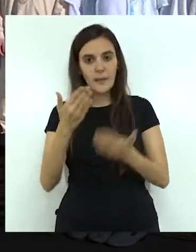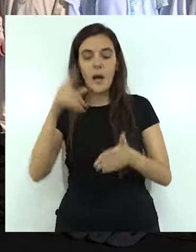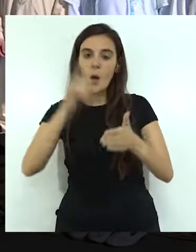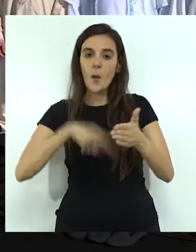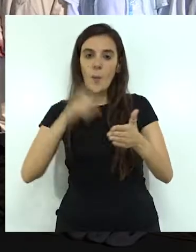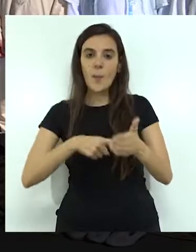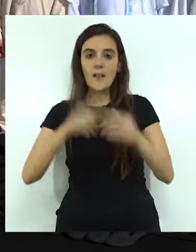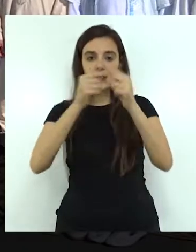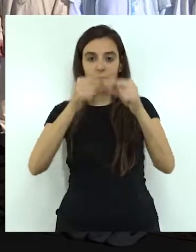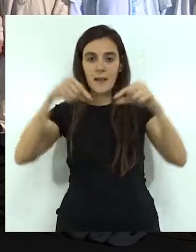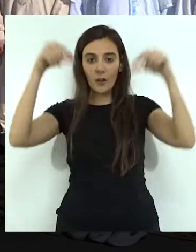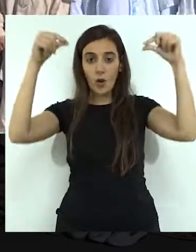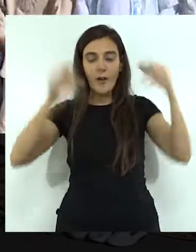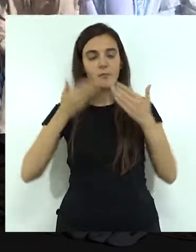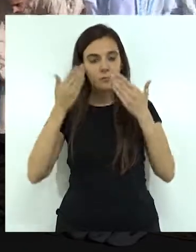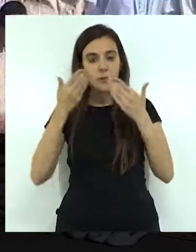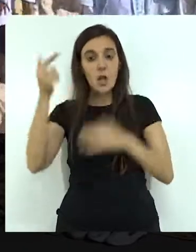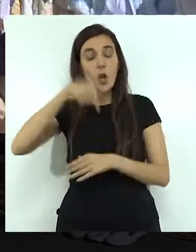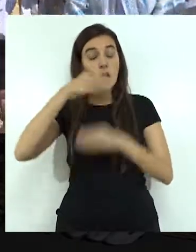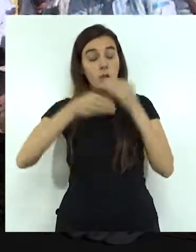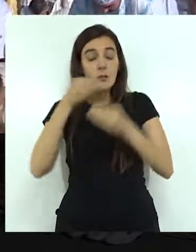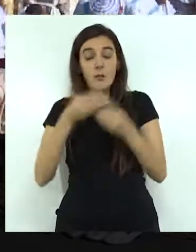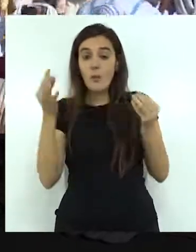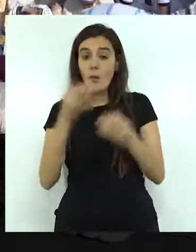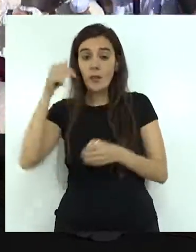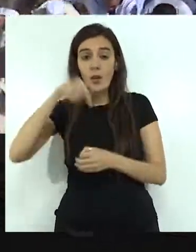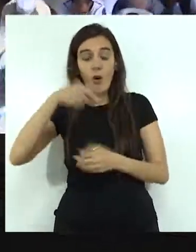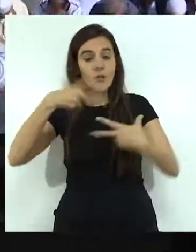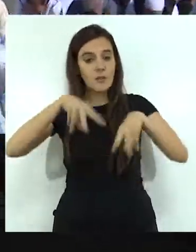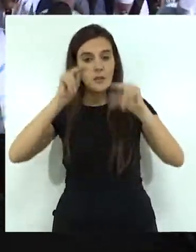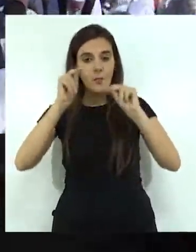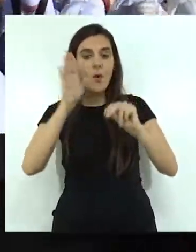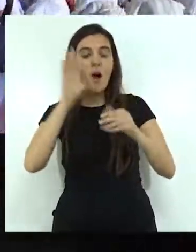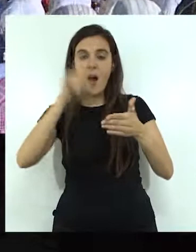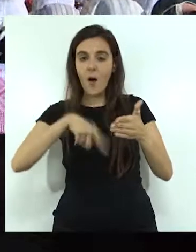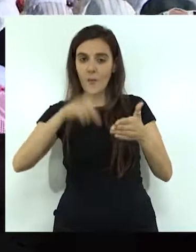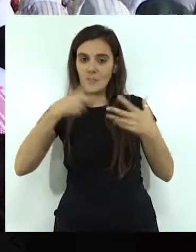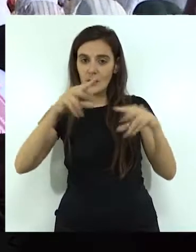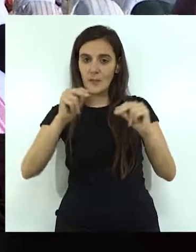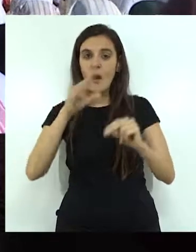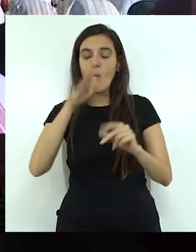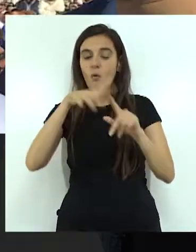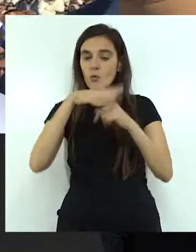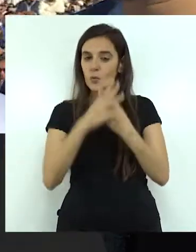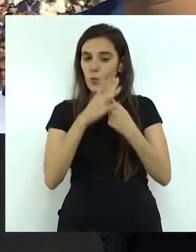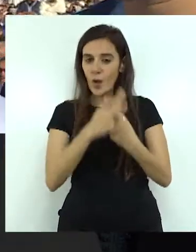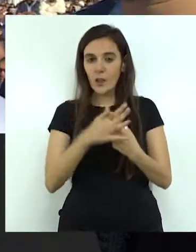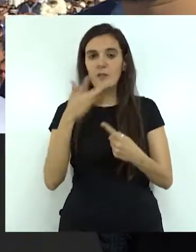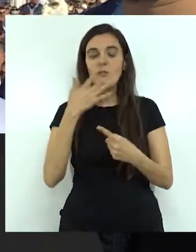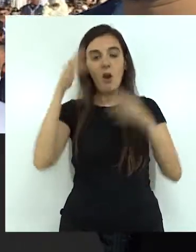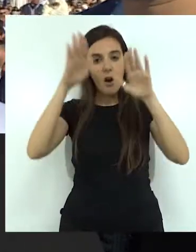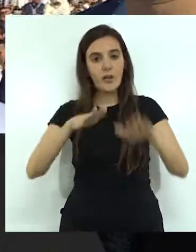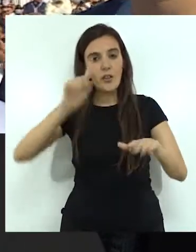corán y hoy prácticamente hoy se culmina ese mes con primero con la oración y luego